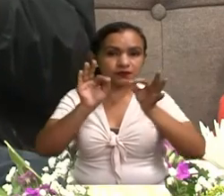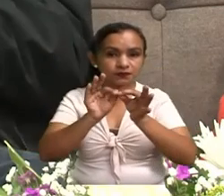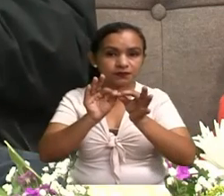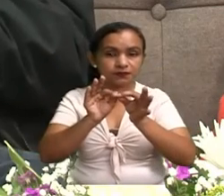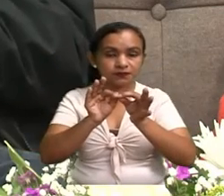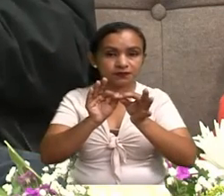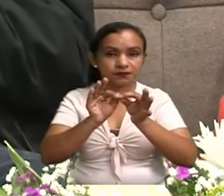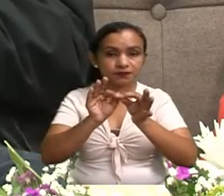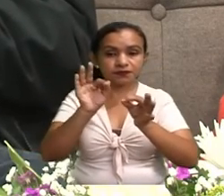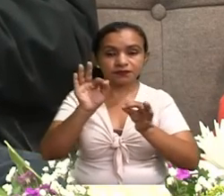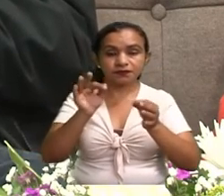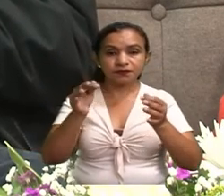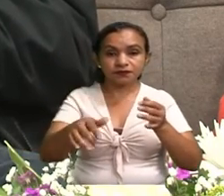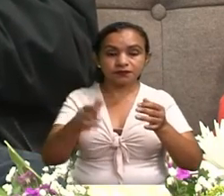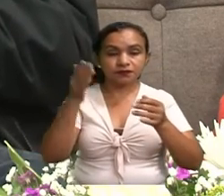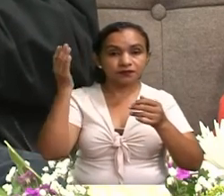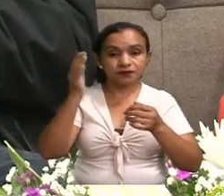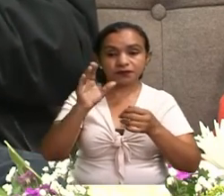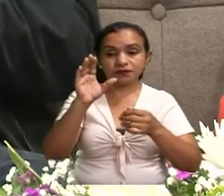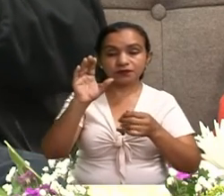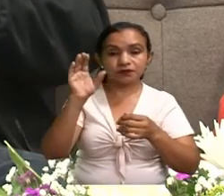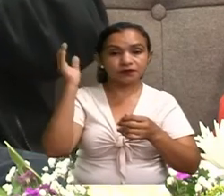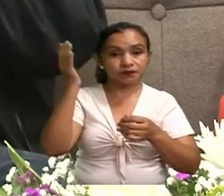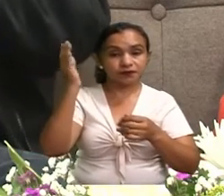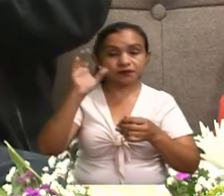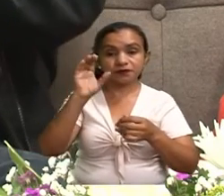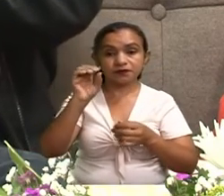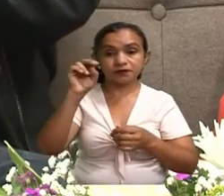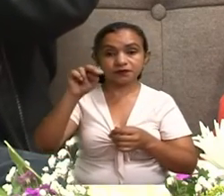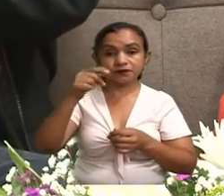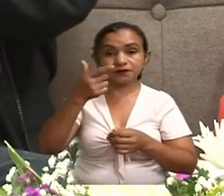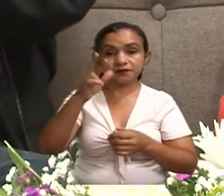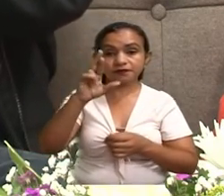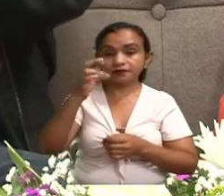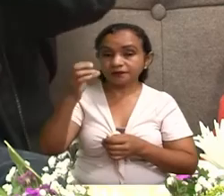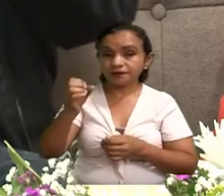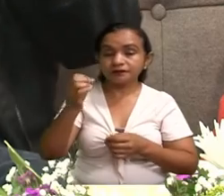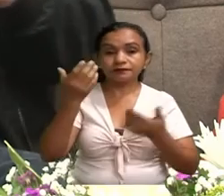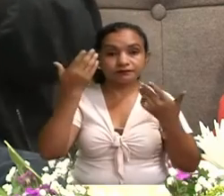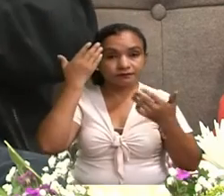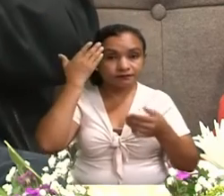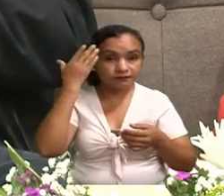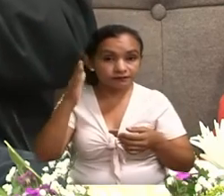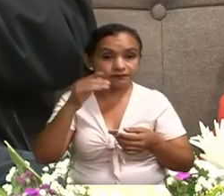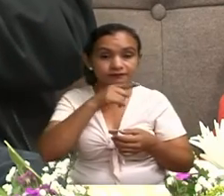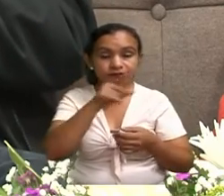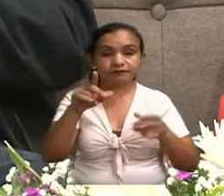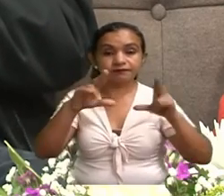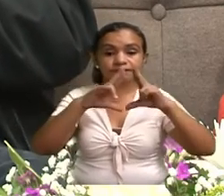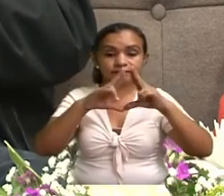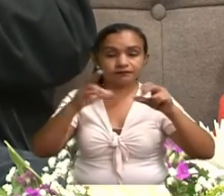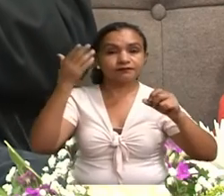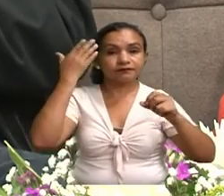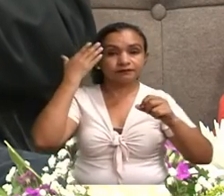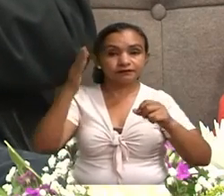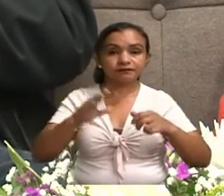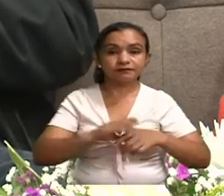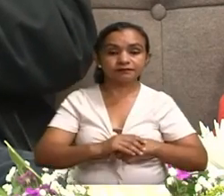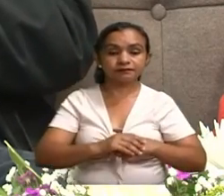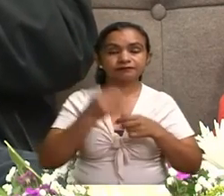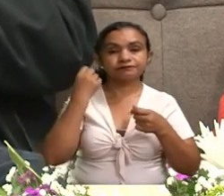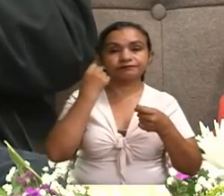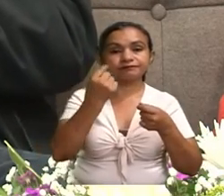este foro, este congreso, nos vamos a dar cuenta, o la comunidad, el país se va a dar cuenta, donde no hemos